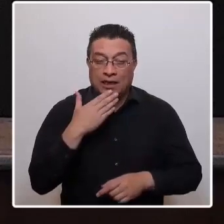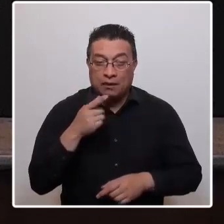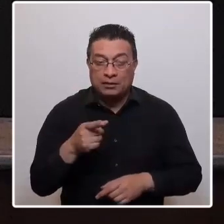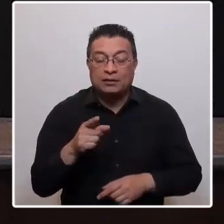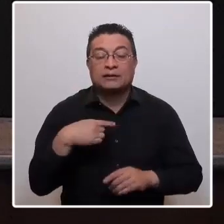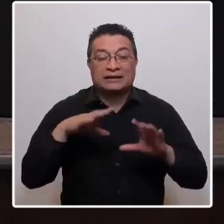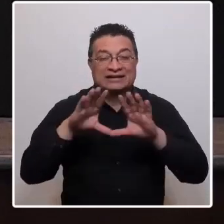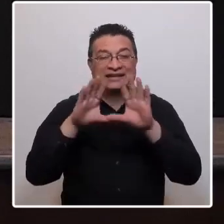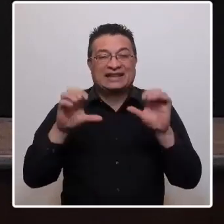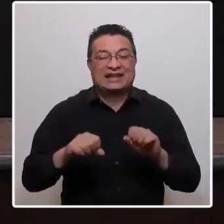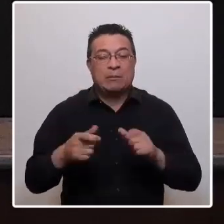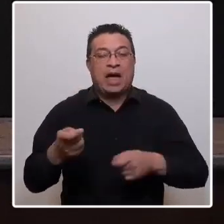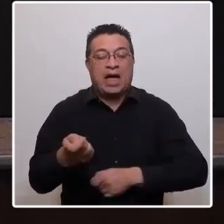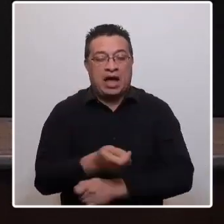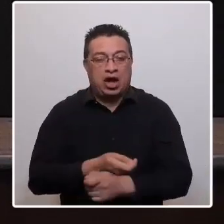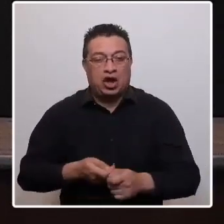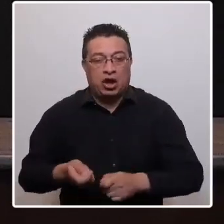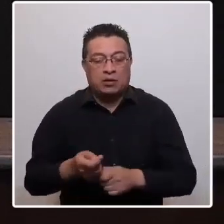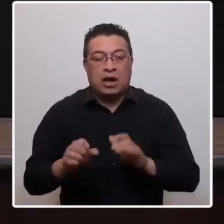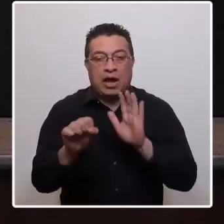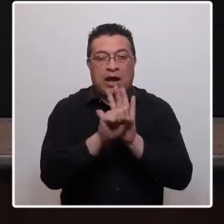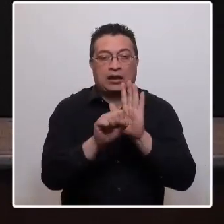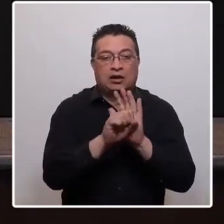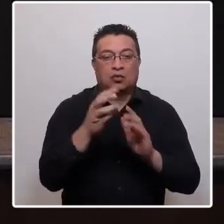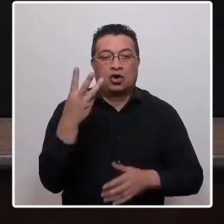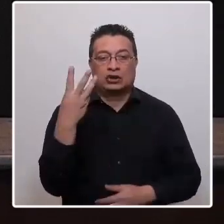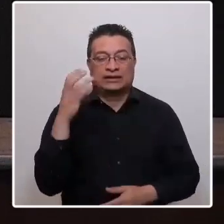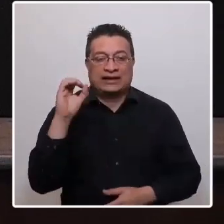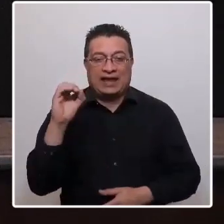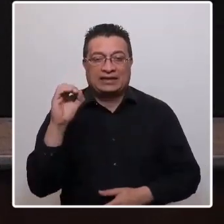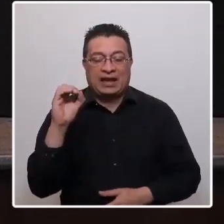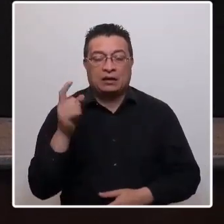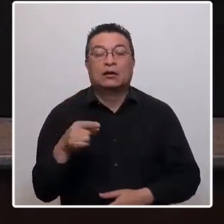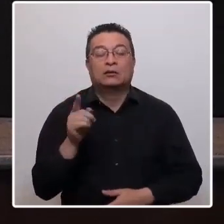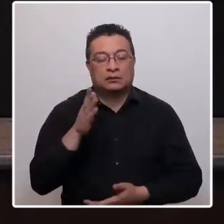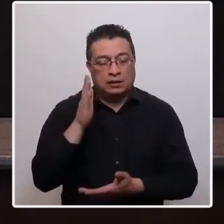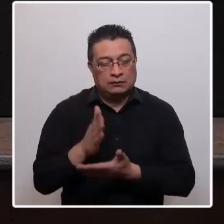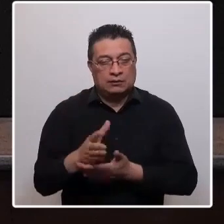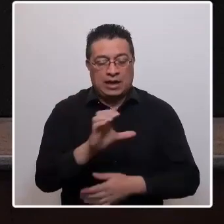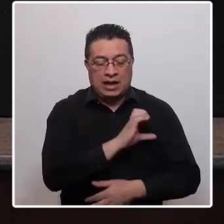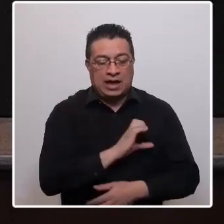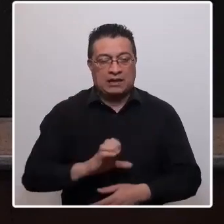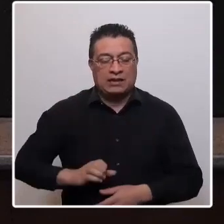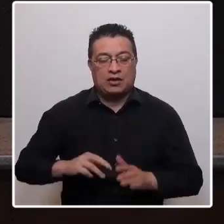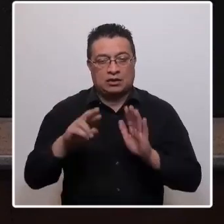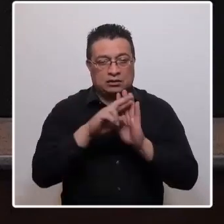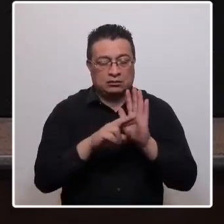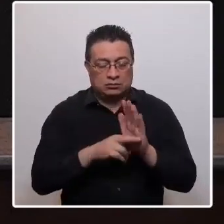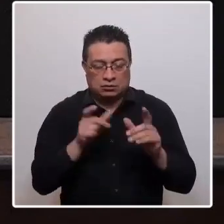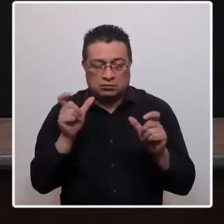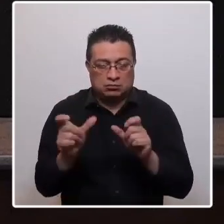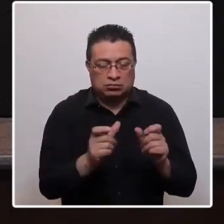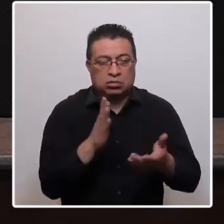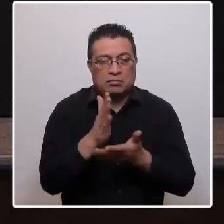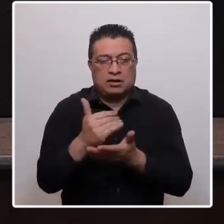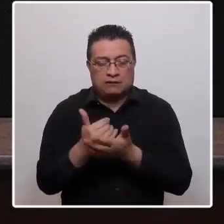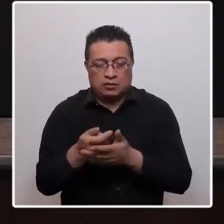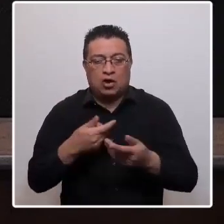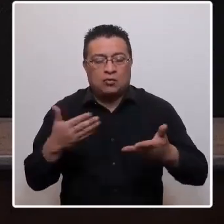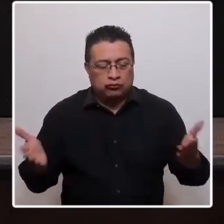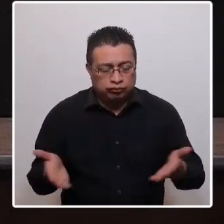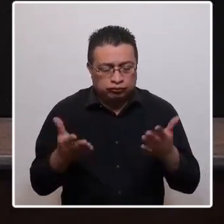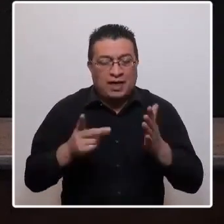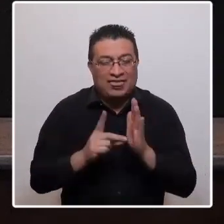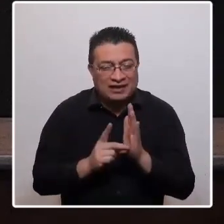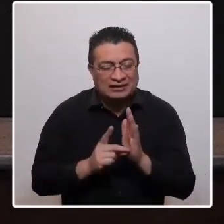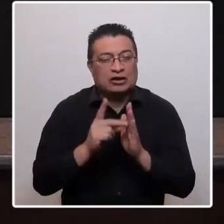sistema económico, al artículo 30, que establece que el Estado regula, fiscaliza, planifica, conduce, fomenta y